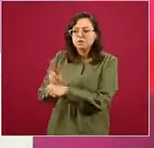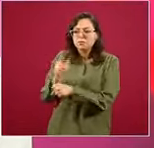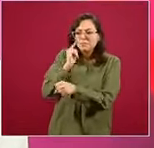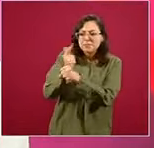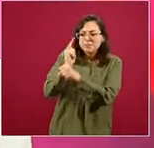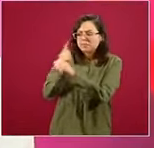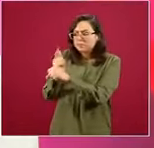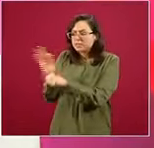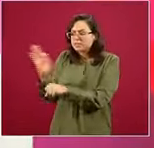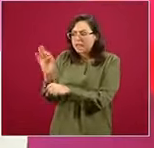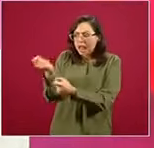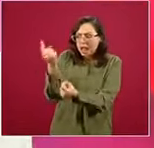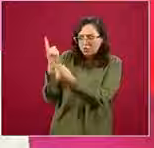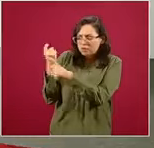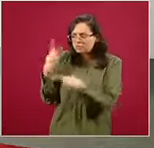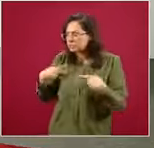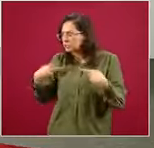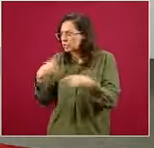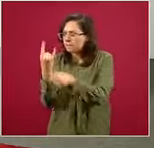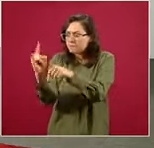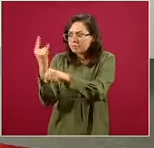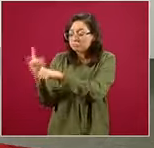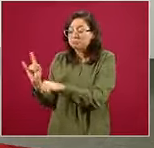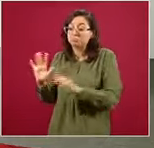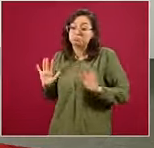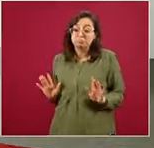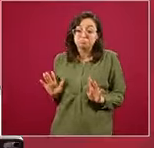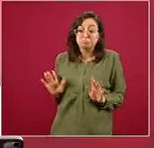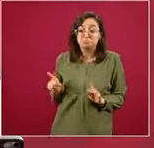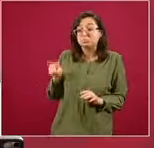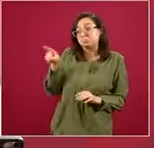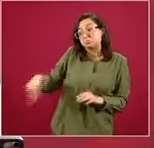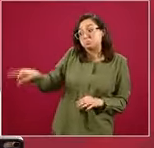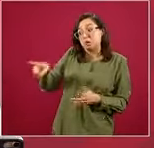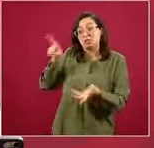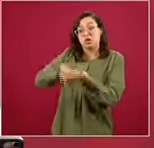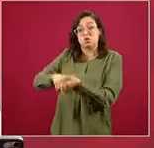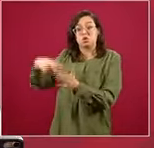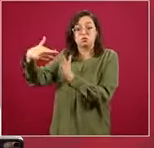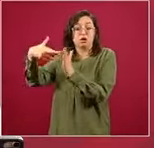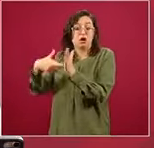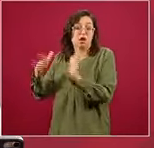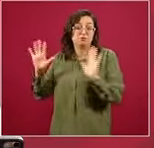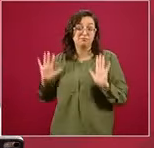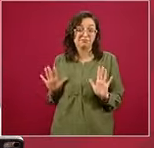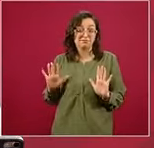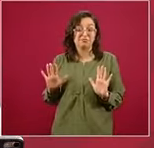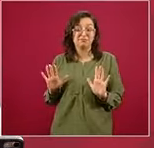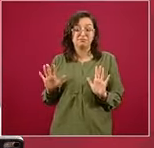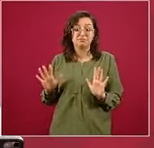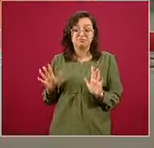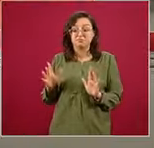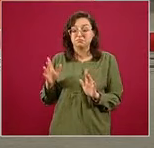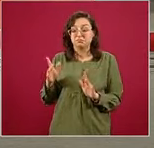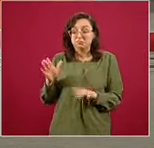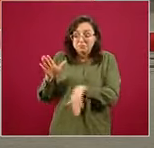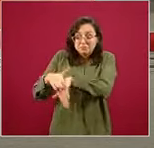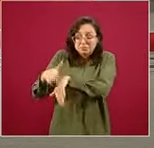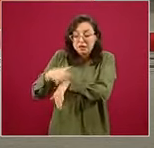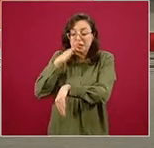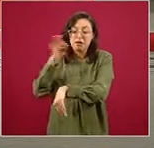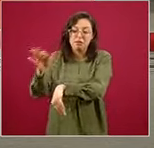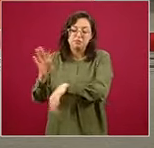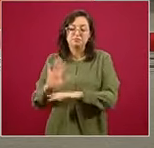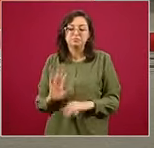si alguien está incumpliendo, pues que se le persuada de cumplir lo que es obvio para el beneficio de la propia